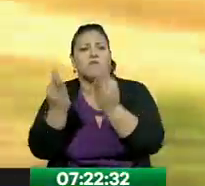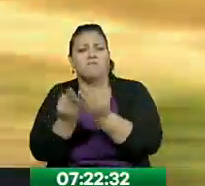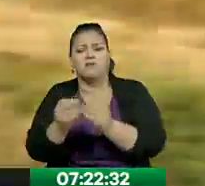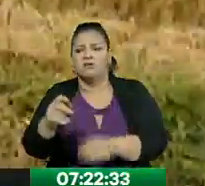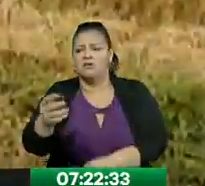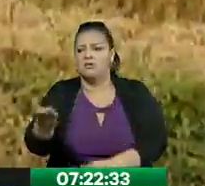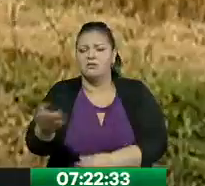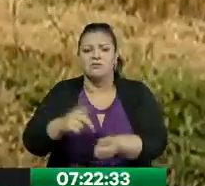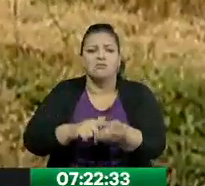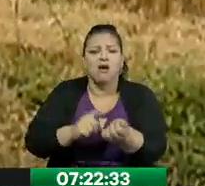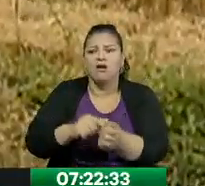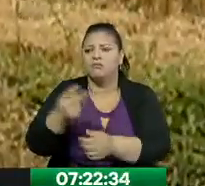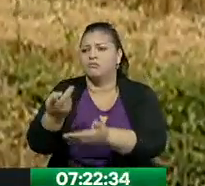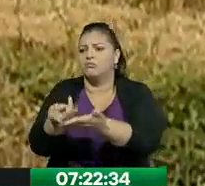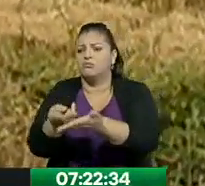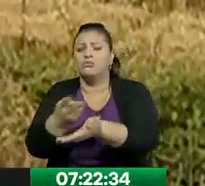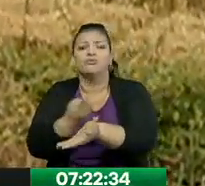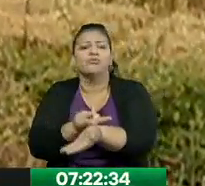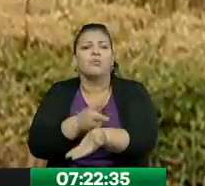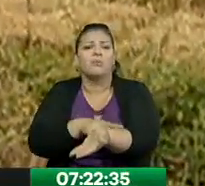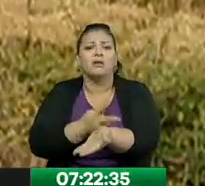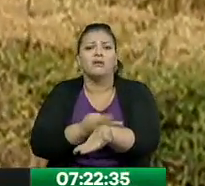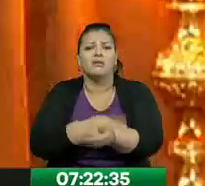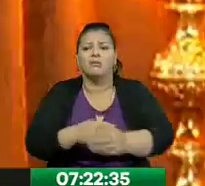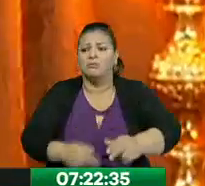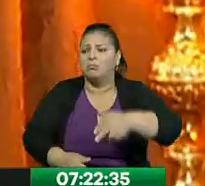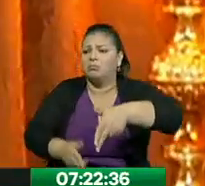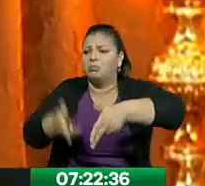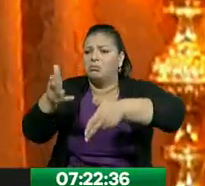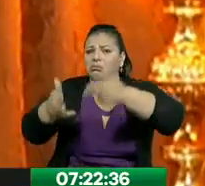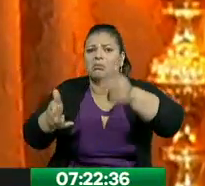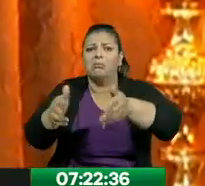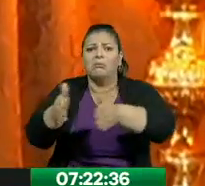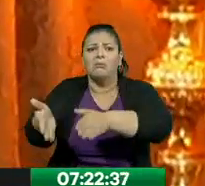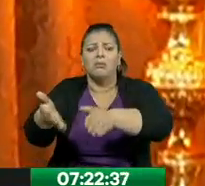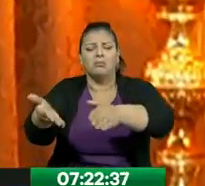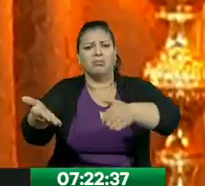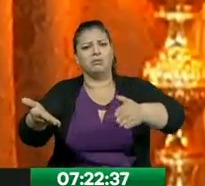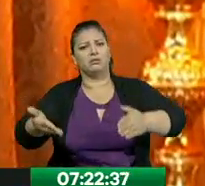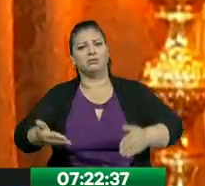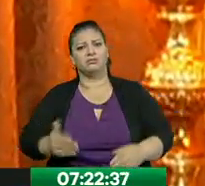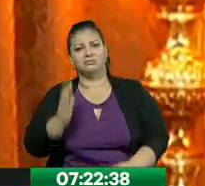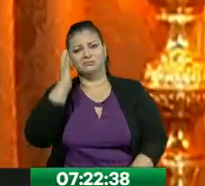La policía está tras la pista de los involucrados. Informó Roselena Vascones.